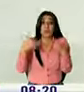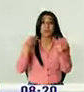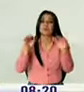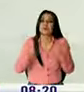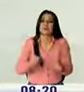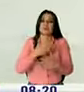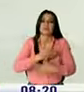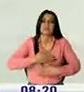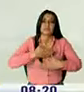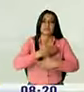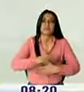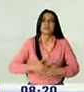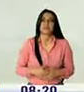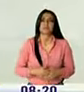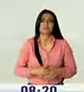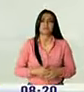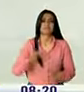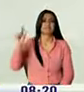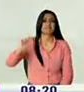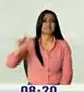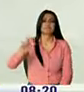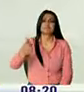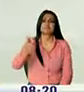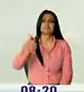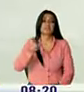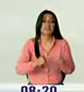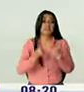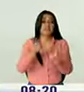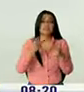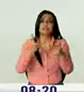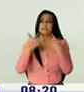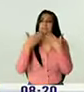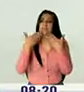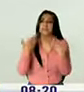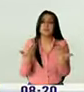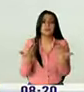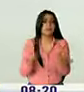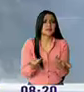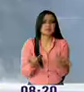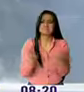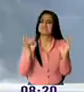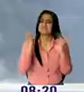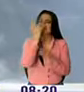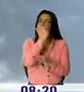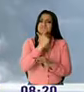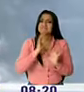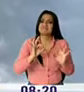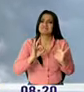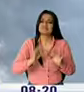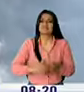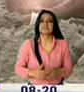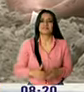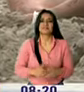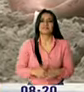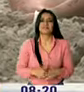buenos, los precios son muy buenos, son económicos y la gente también aquí es muy amable y es chévere.